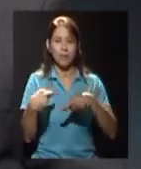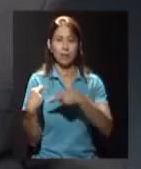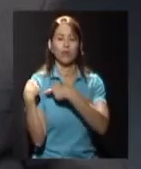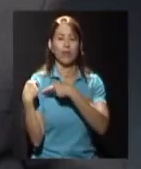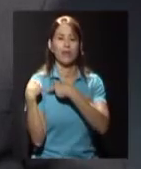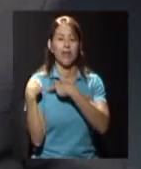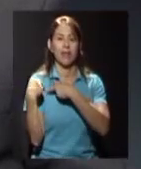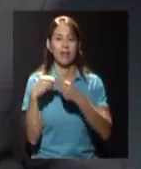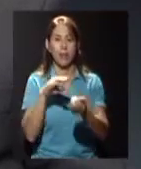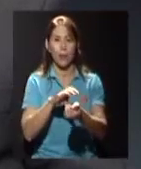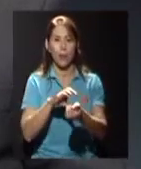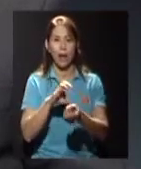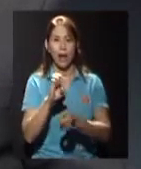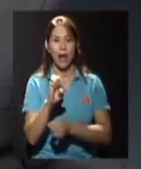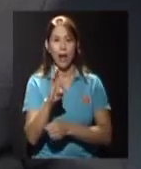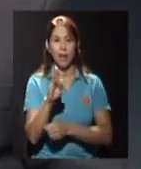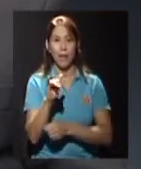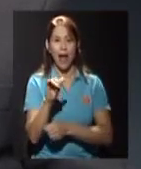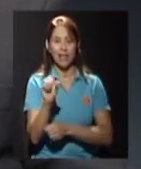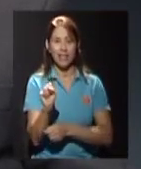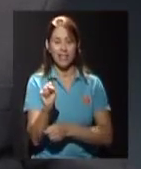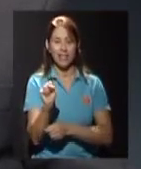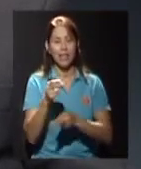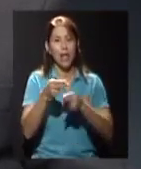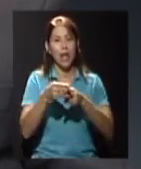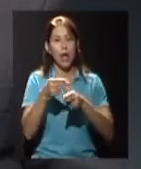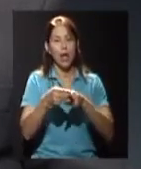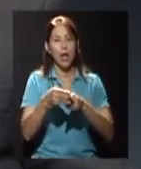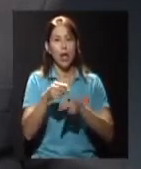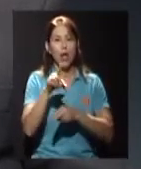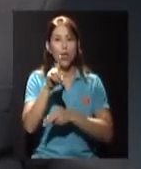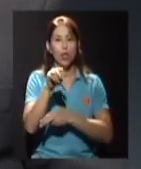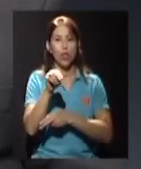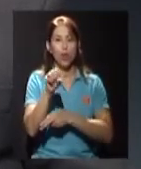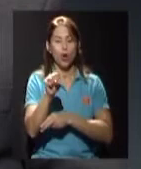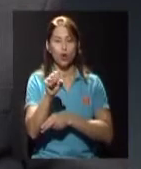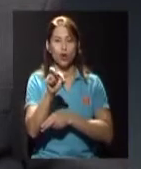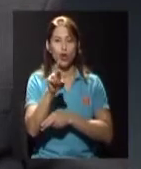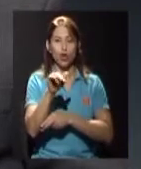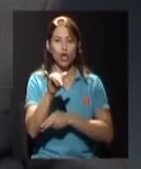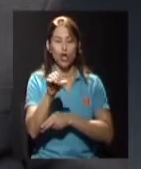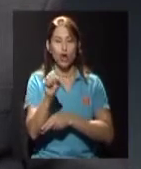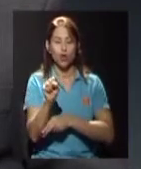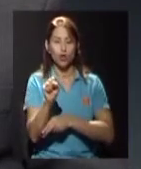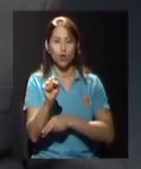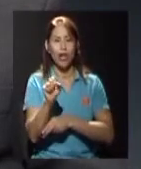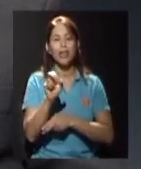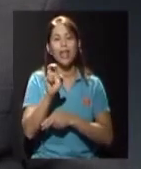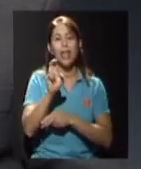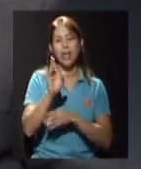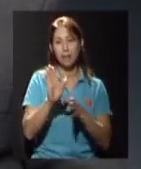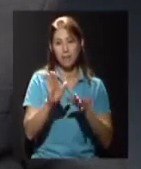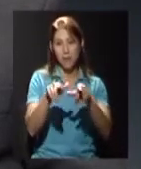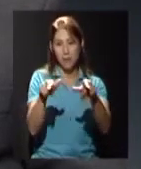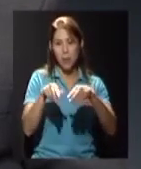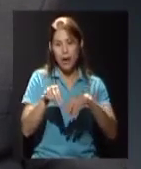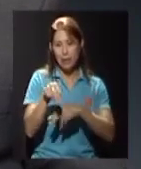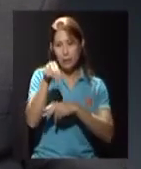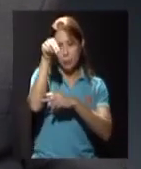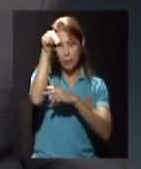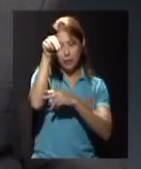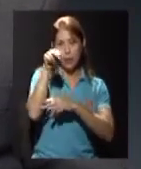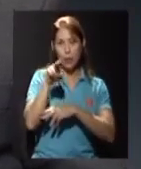ebais de dos ríos de upala es una zona como ustedes saben que colinda con la frontera